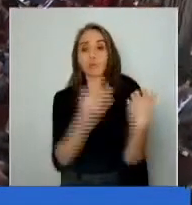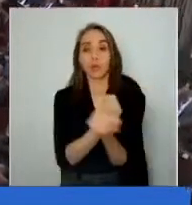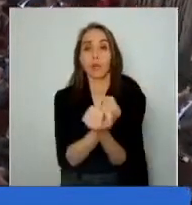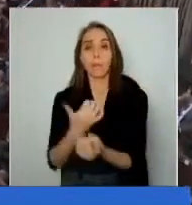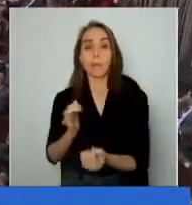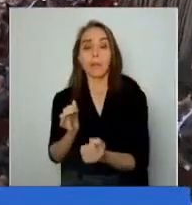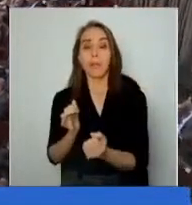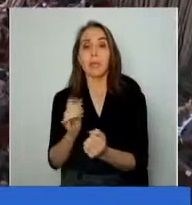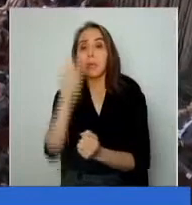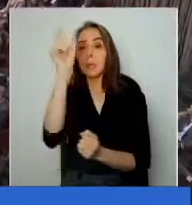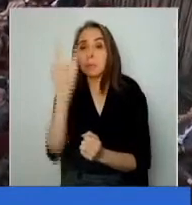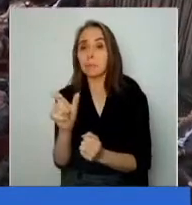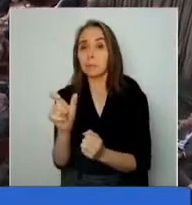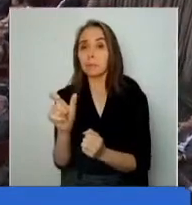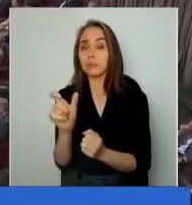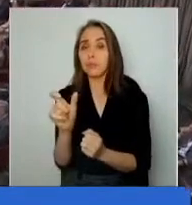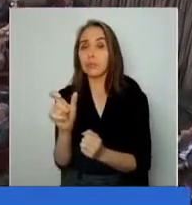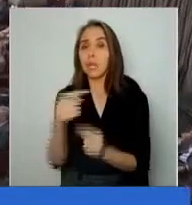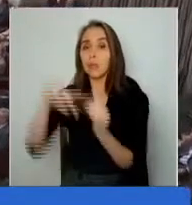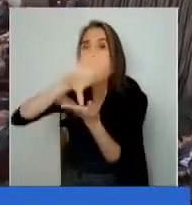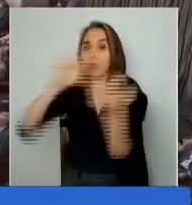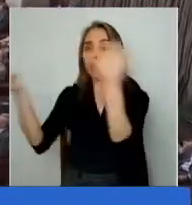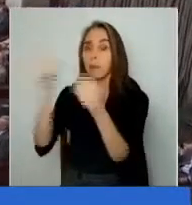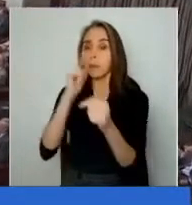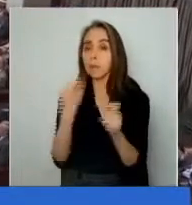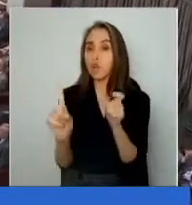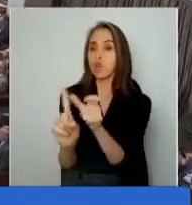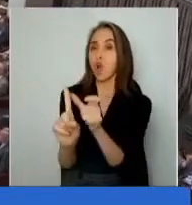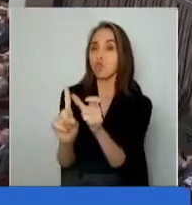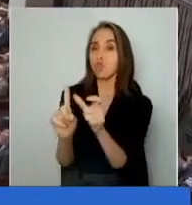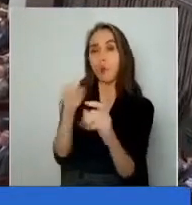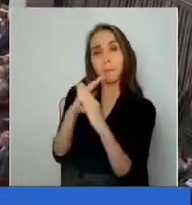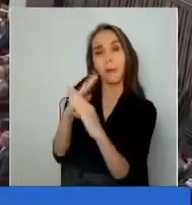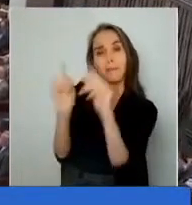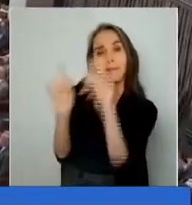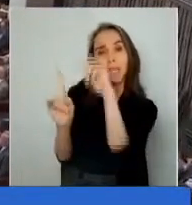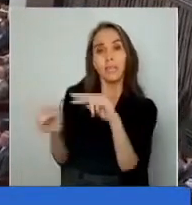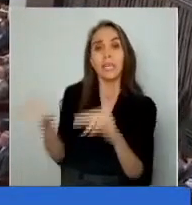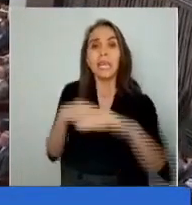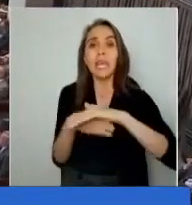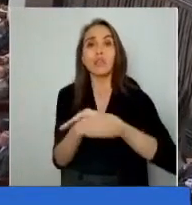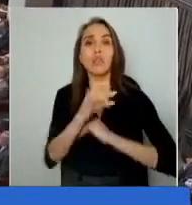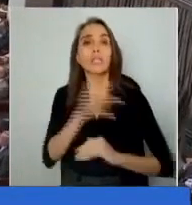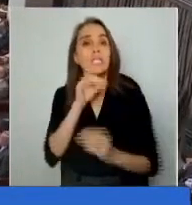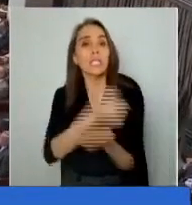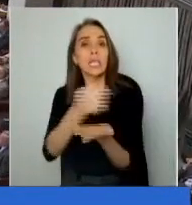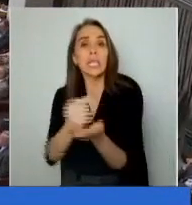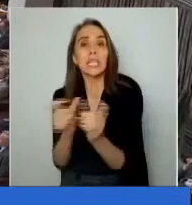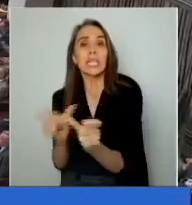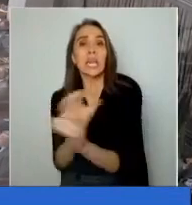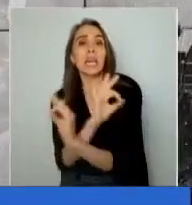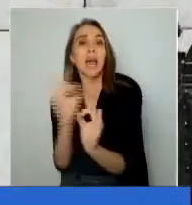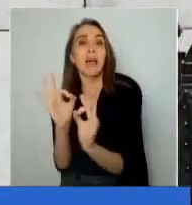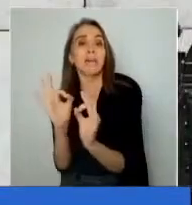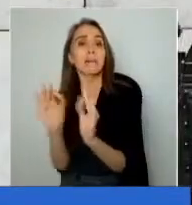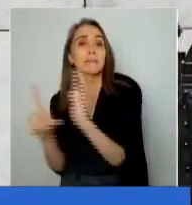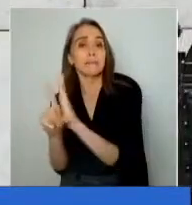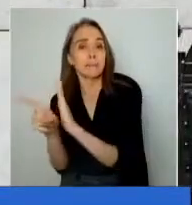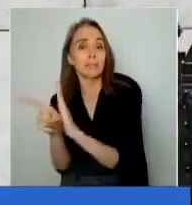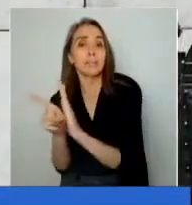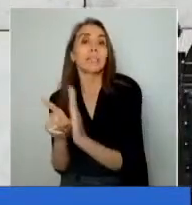en el caso de personas migrantes que están en una situación irregular esta medida fue propuesta por la diputada